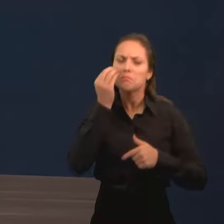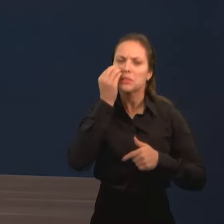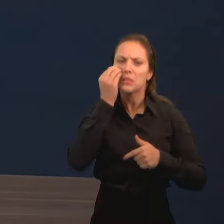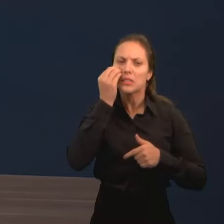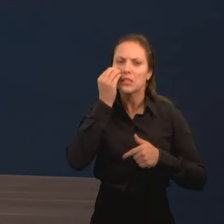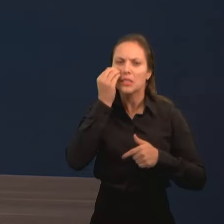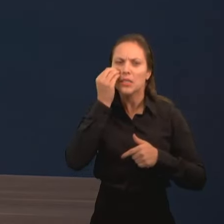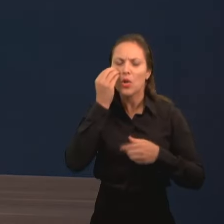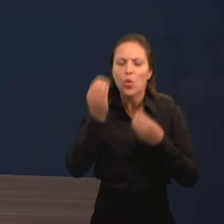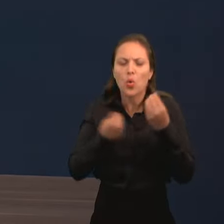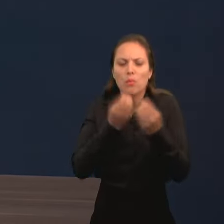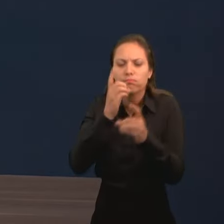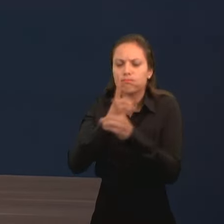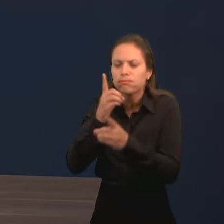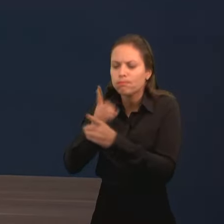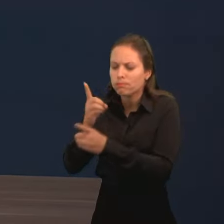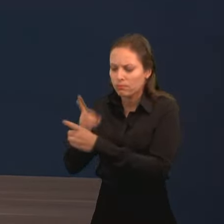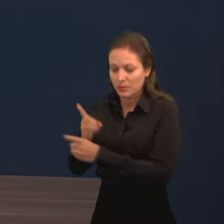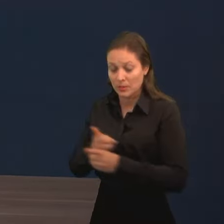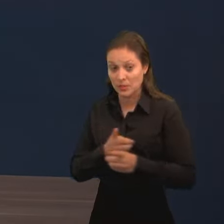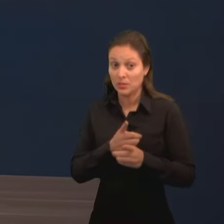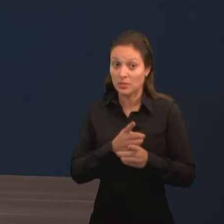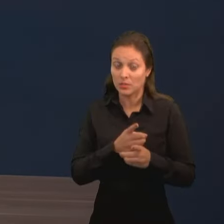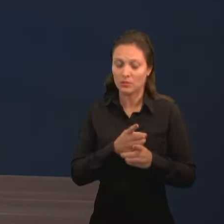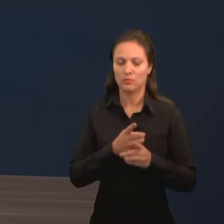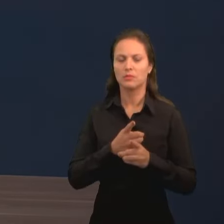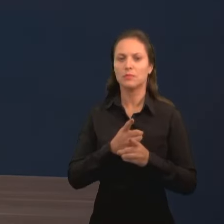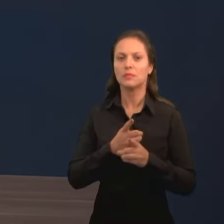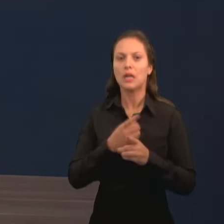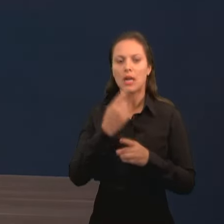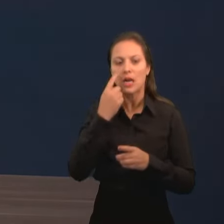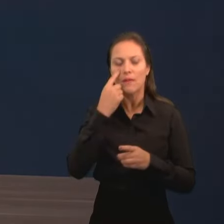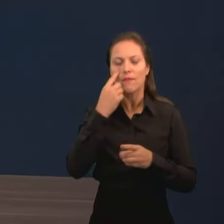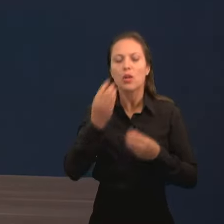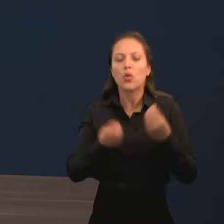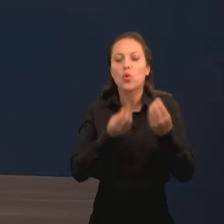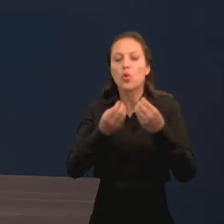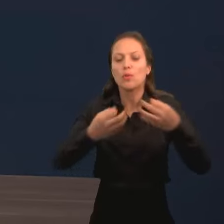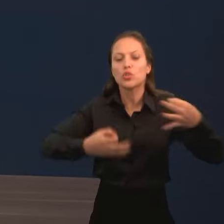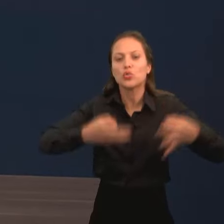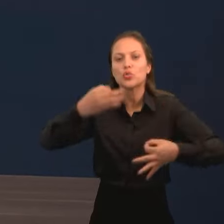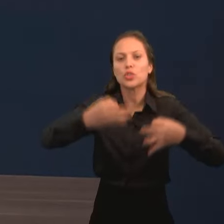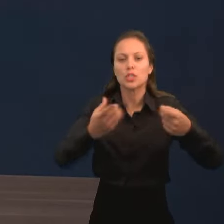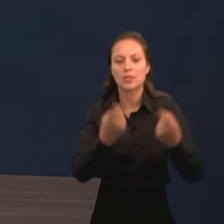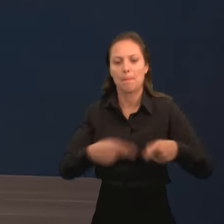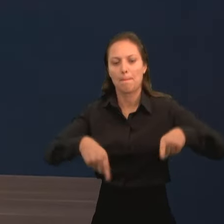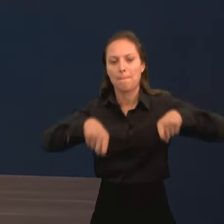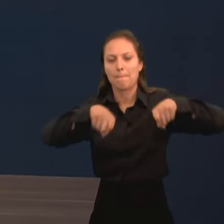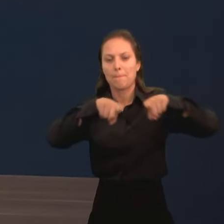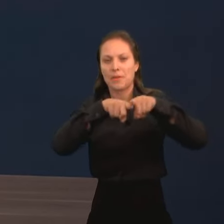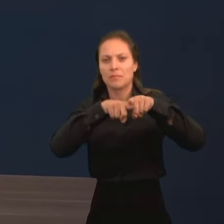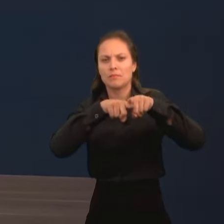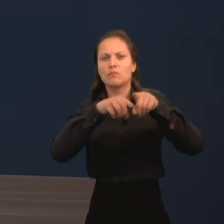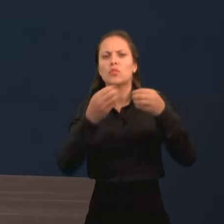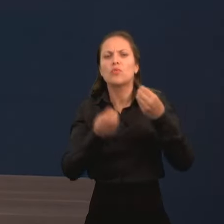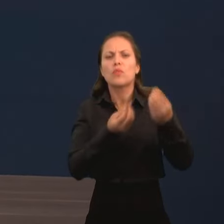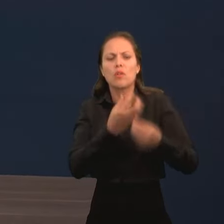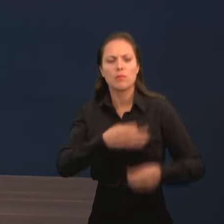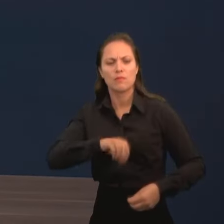muy bien podrían utilizarse para identificar y permitir al sistema de justicia y a la